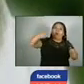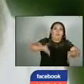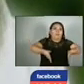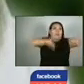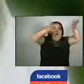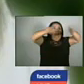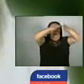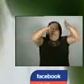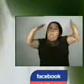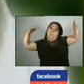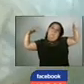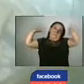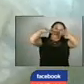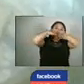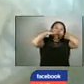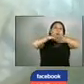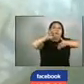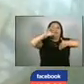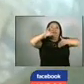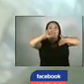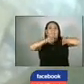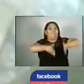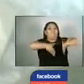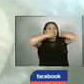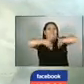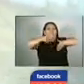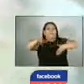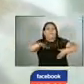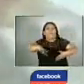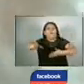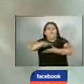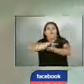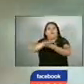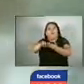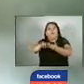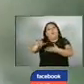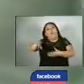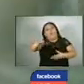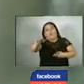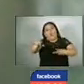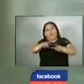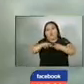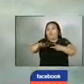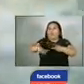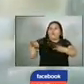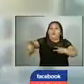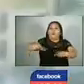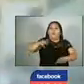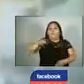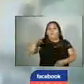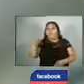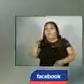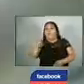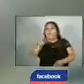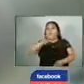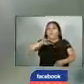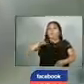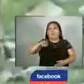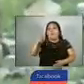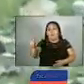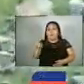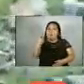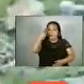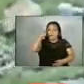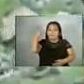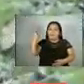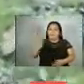las Torres Gemelas del World Trade Center, esto en Nueva York, el Pentágono y un campo de Pensilvania, matando a casi 3.000 personas.